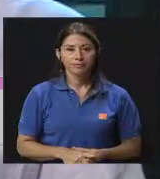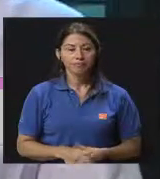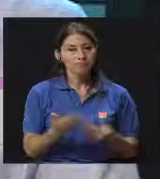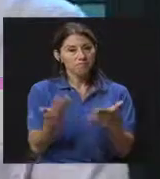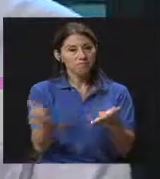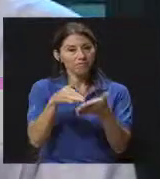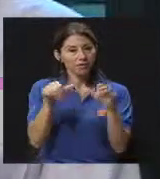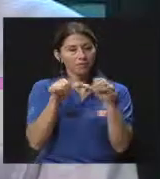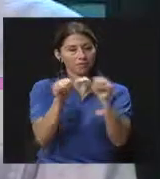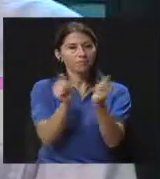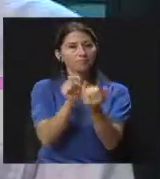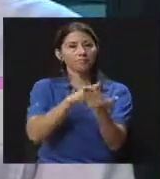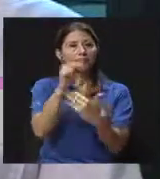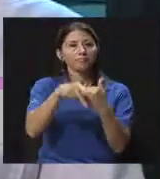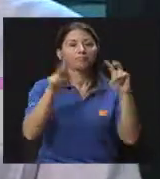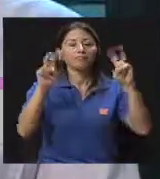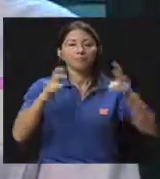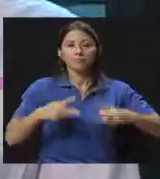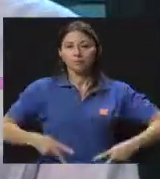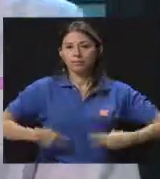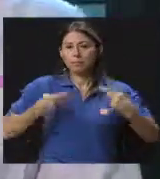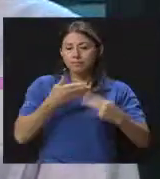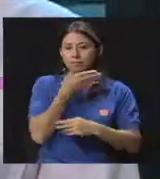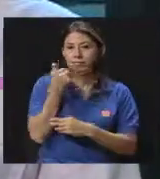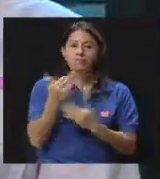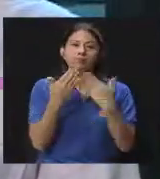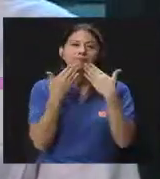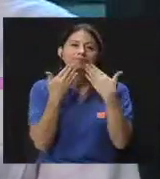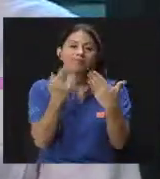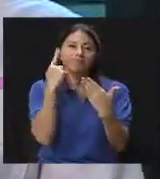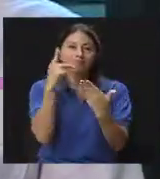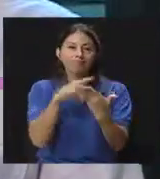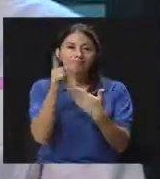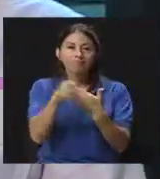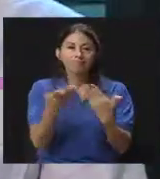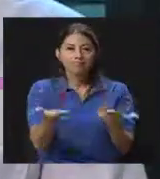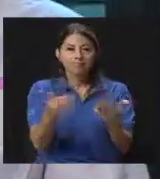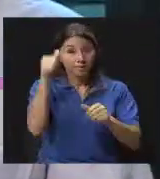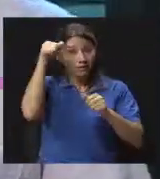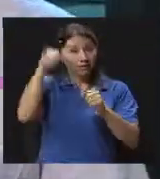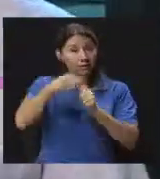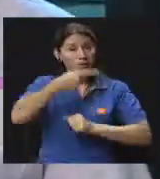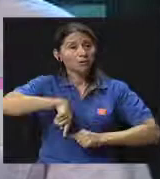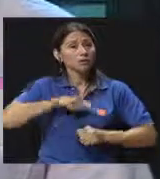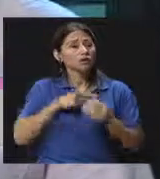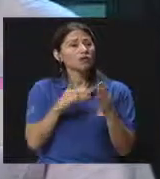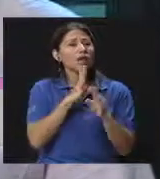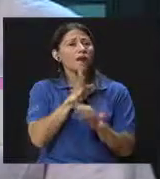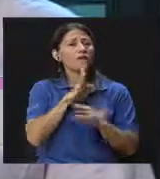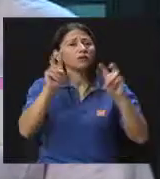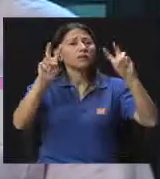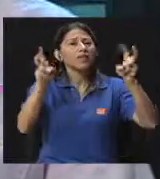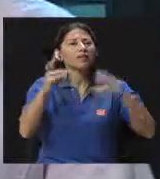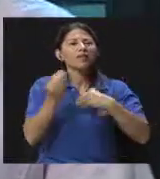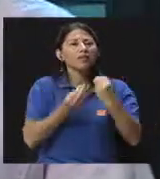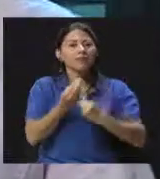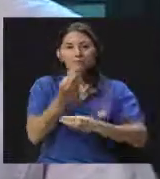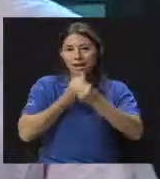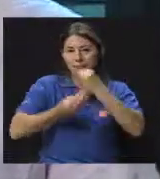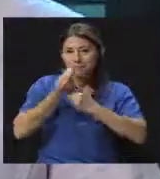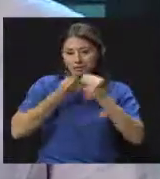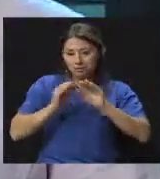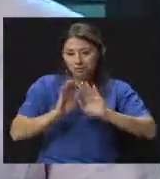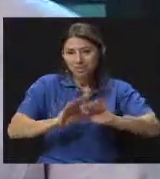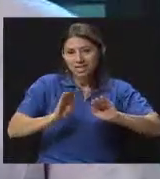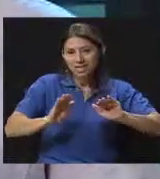Estamos de vuelta con su programa Vivir Mejor. Muchas gracias por acompañarnos. Recuerden que estamos tratando el tema de la alimentación en los